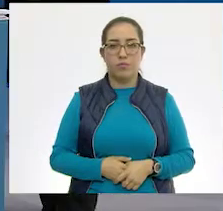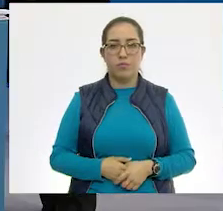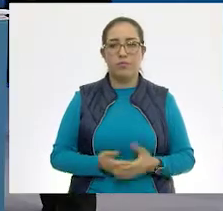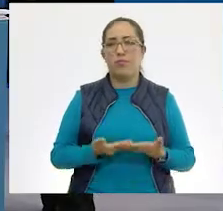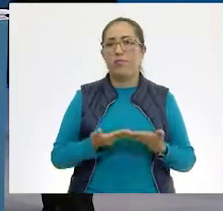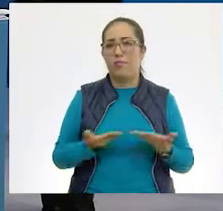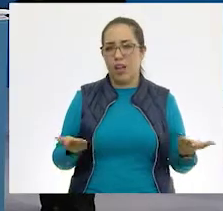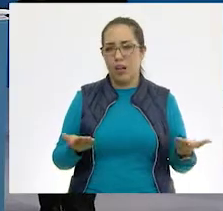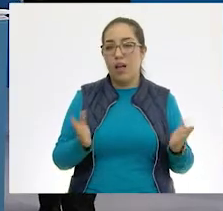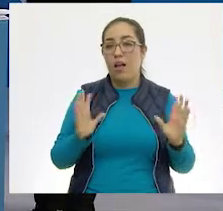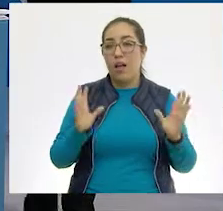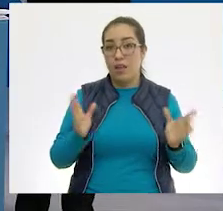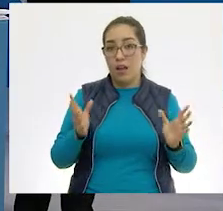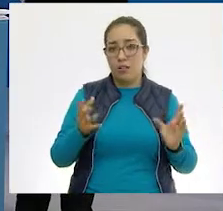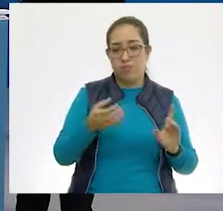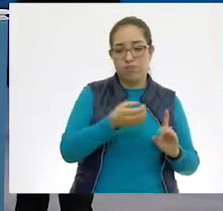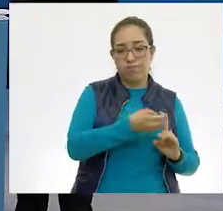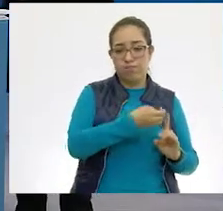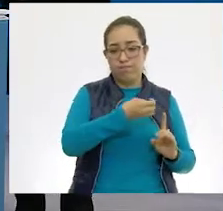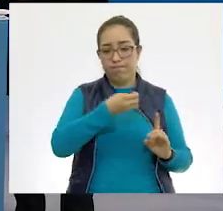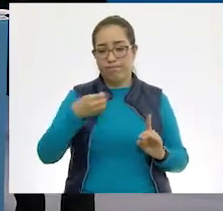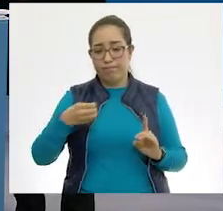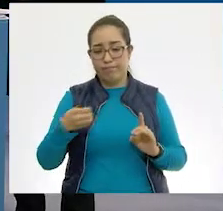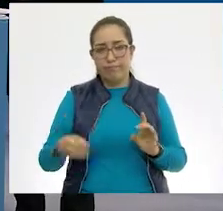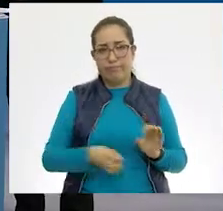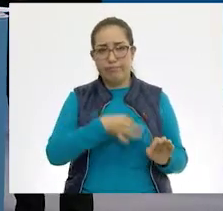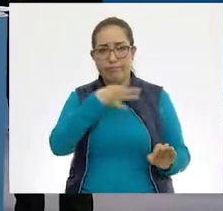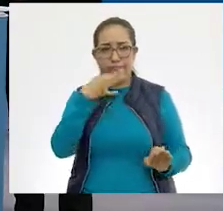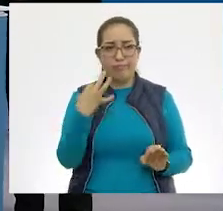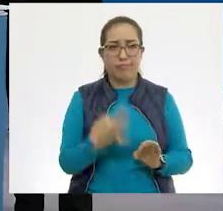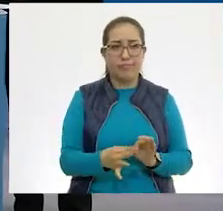Ahora que ya tenemos el organizador terminado,